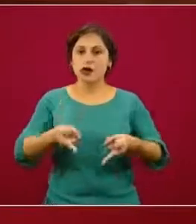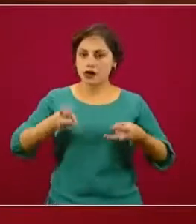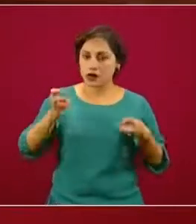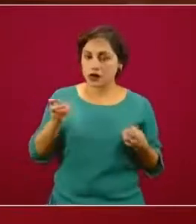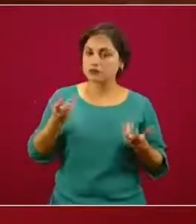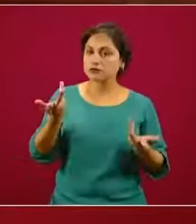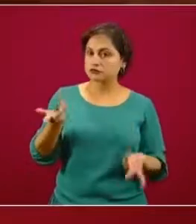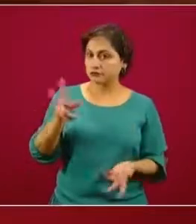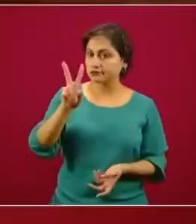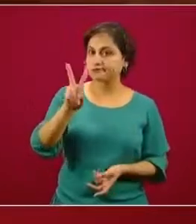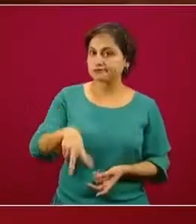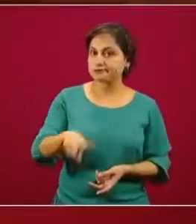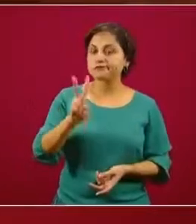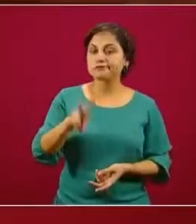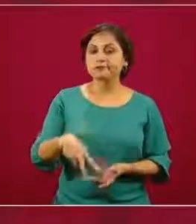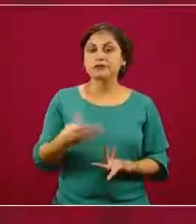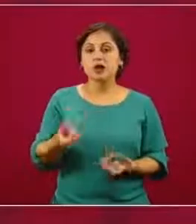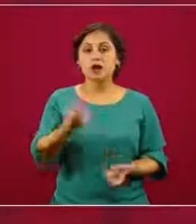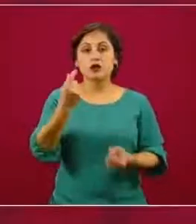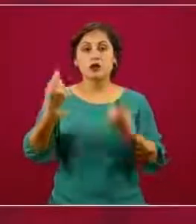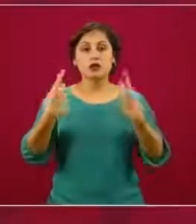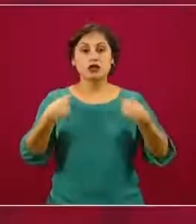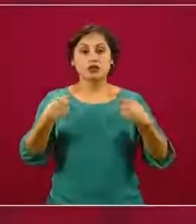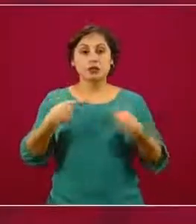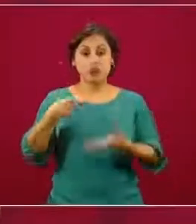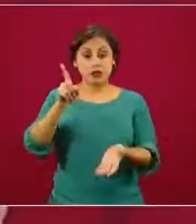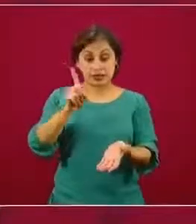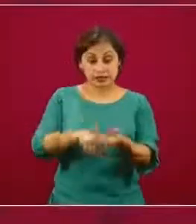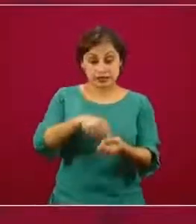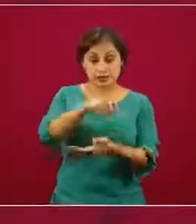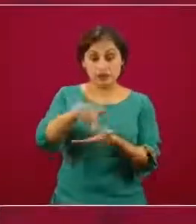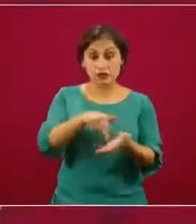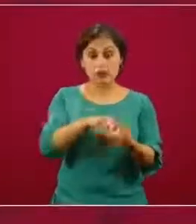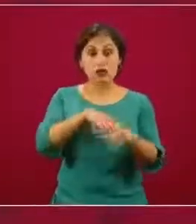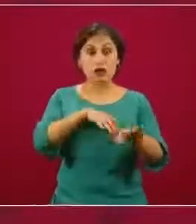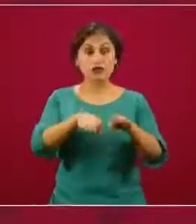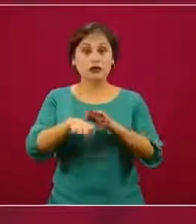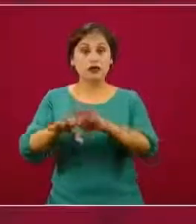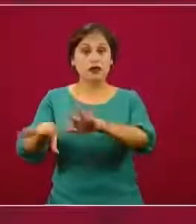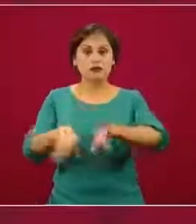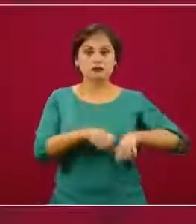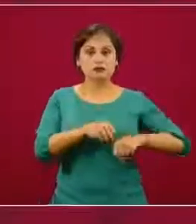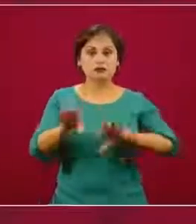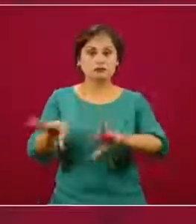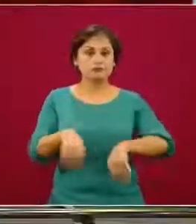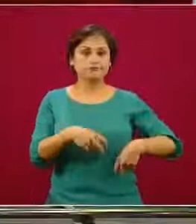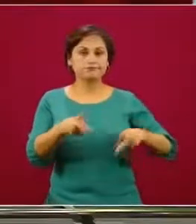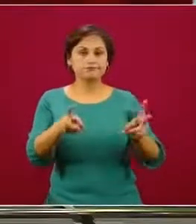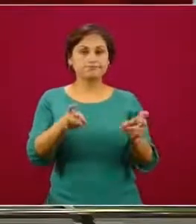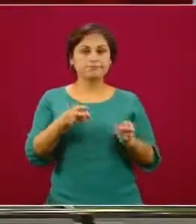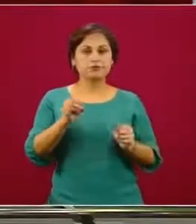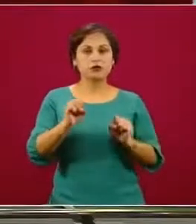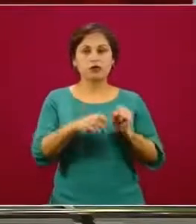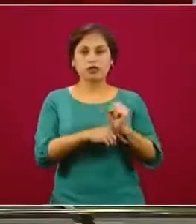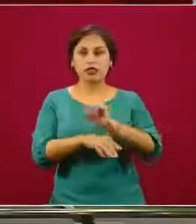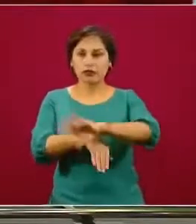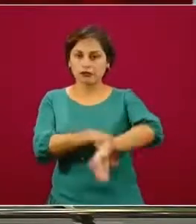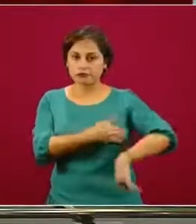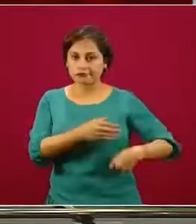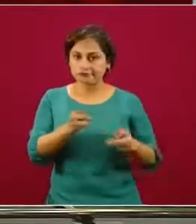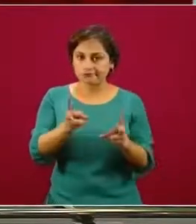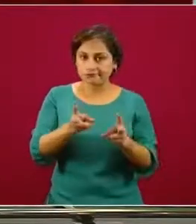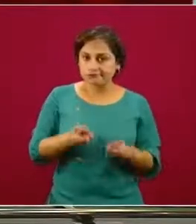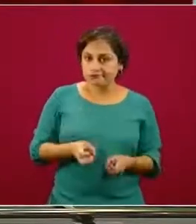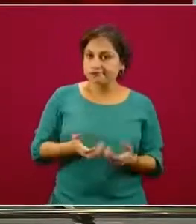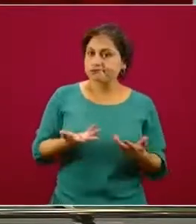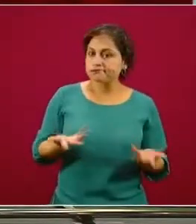robo, personas que trabajaban localmente y que estaban sustrayendo los materiales o escondiendo los materiales. Y eso también